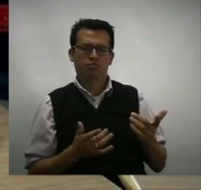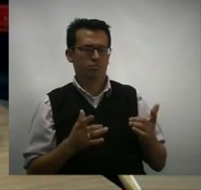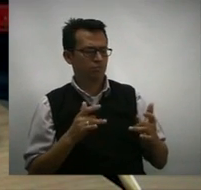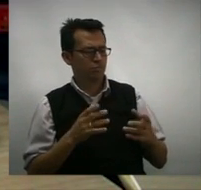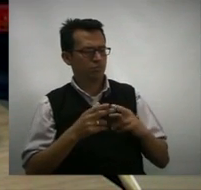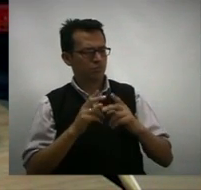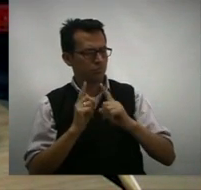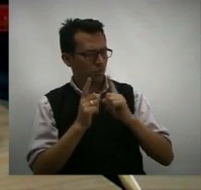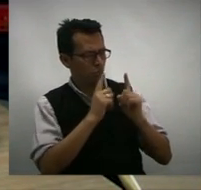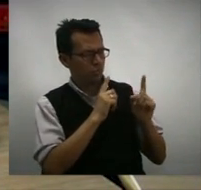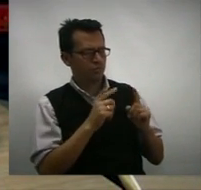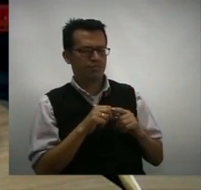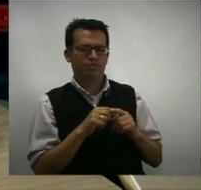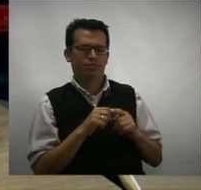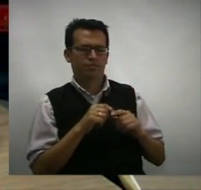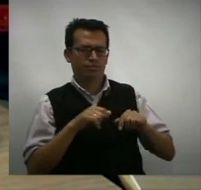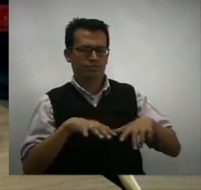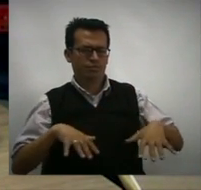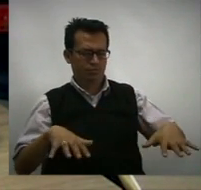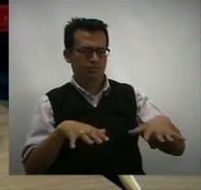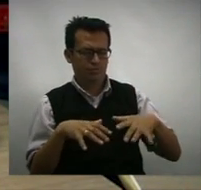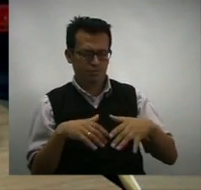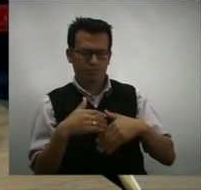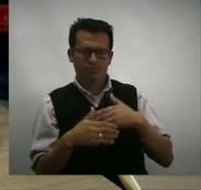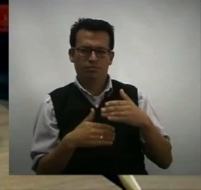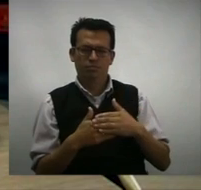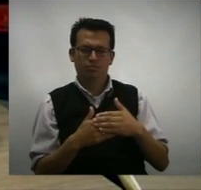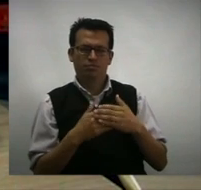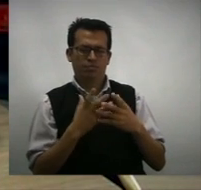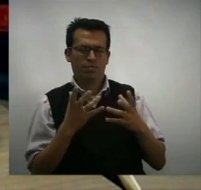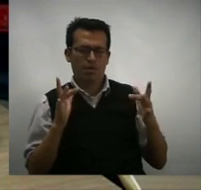y espirituales establecidos con el fin de encauzar el comportamiento de la comunidad.